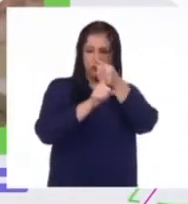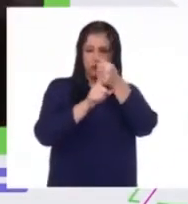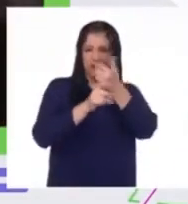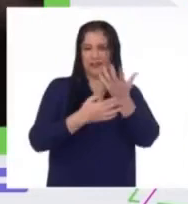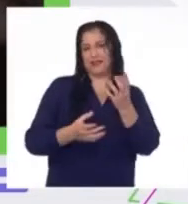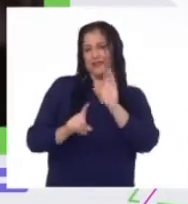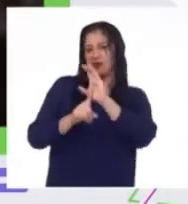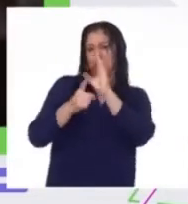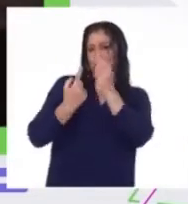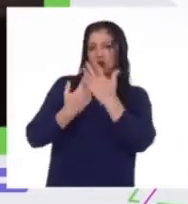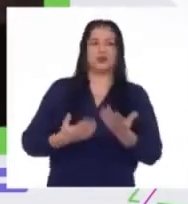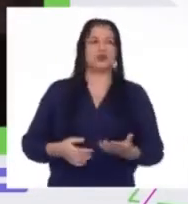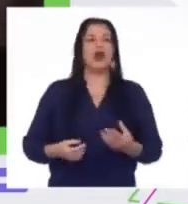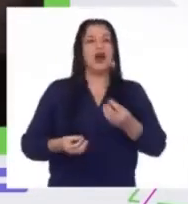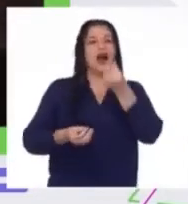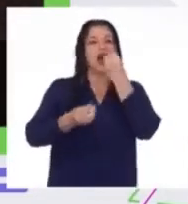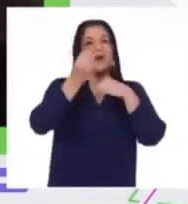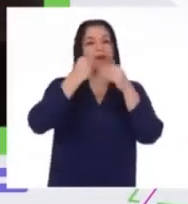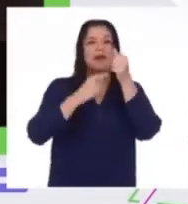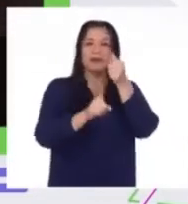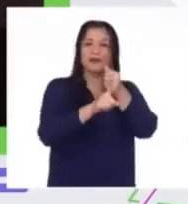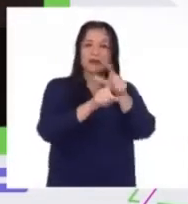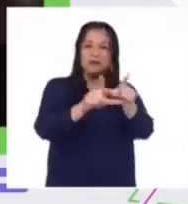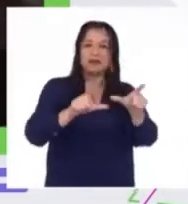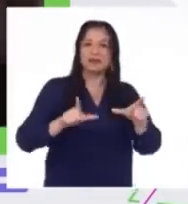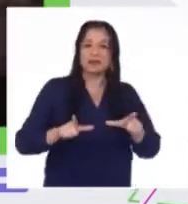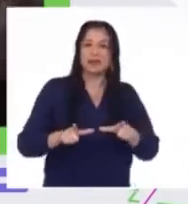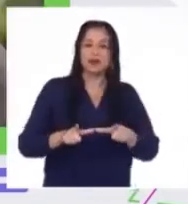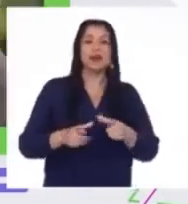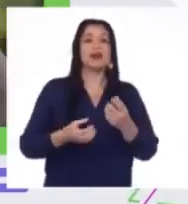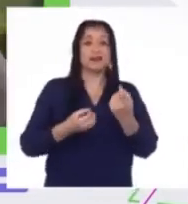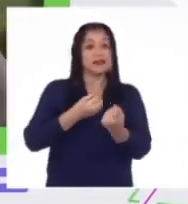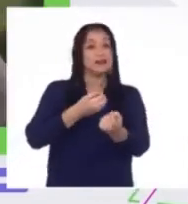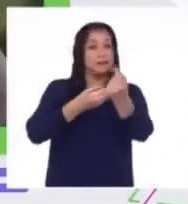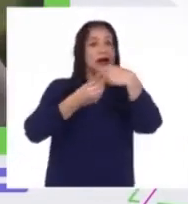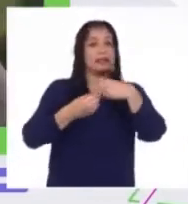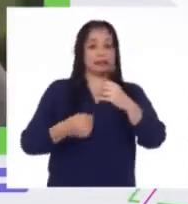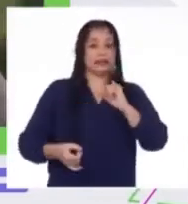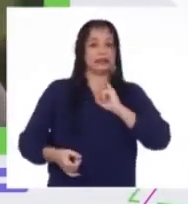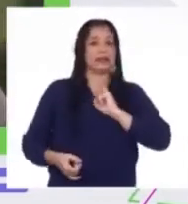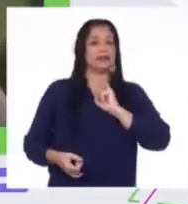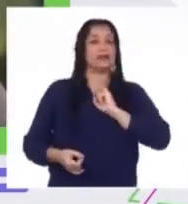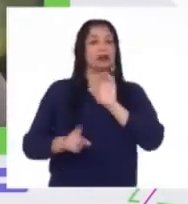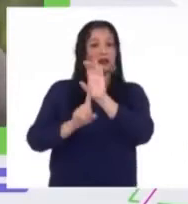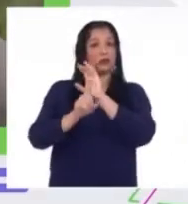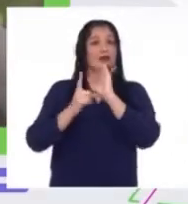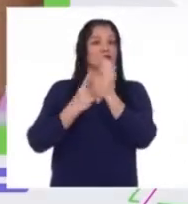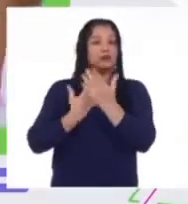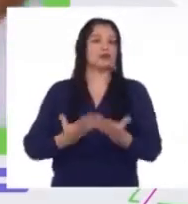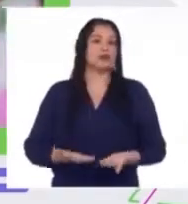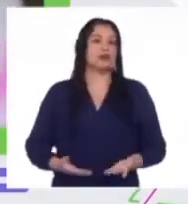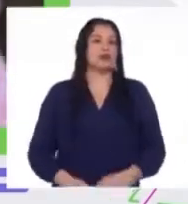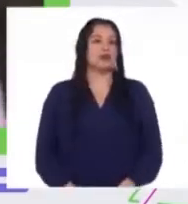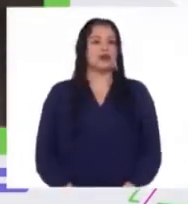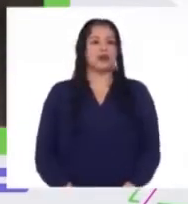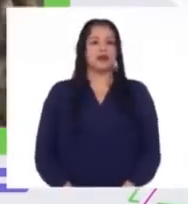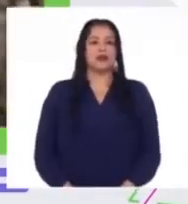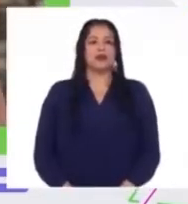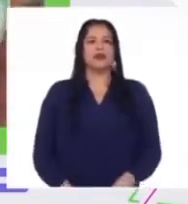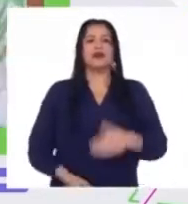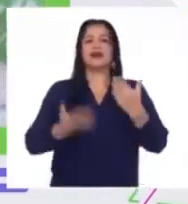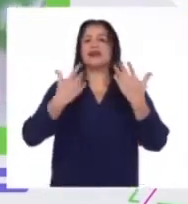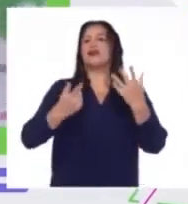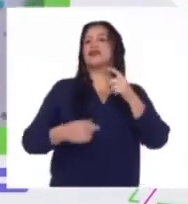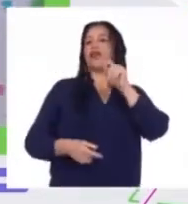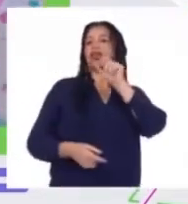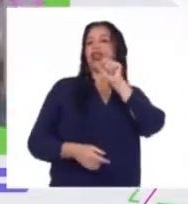popular. Ya, nuestras comidas típicas, ¿no? Que también forman parte de nuestra identidad cultural, ¿no? Pero hoy invitan de repente un